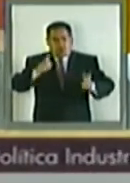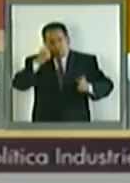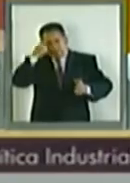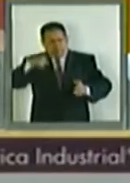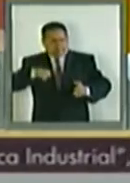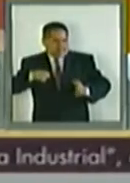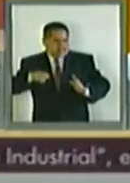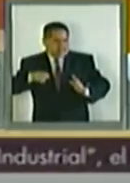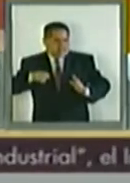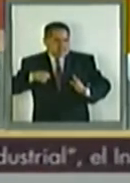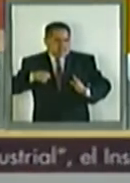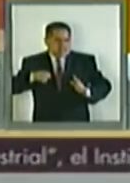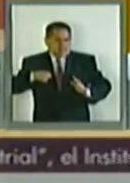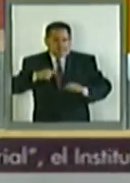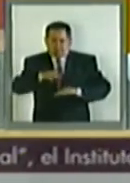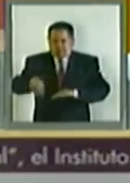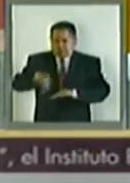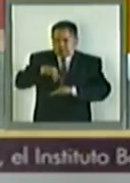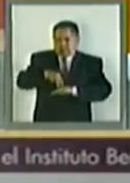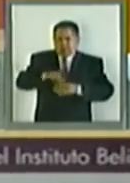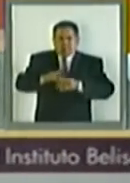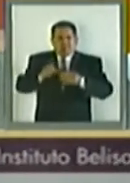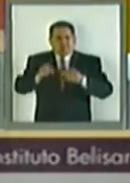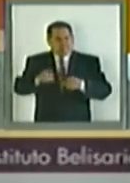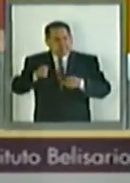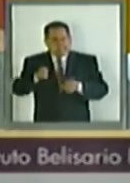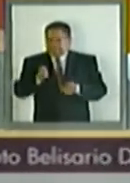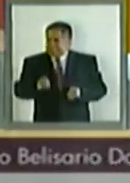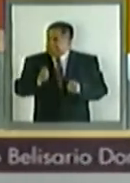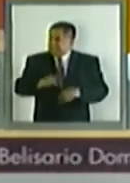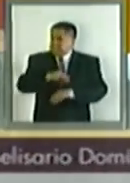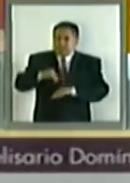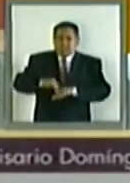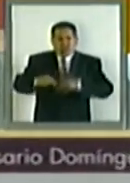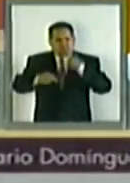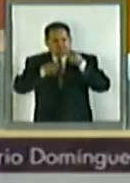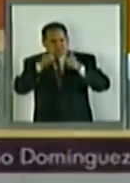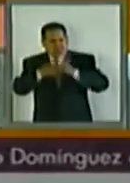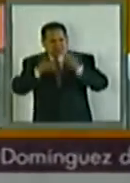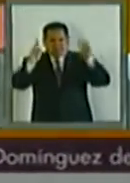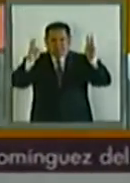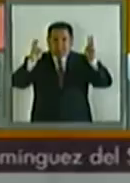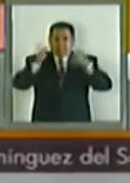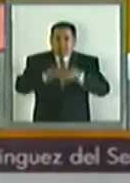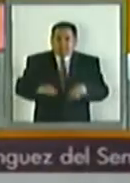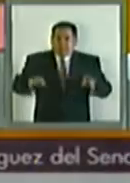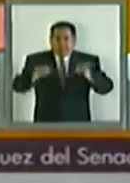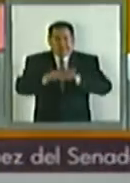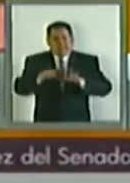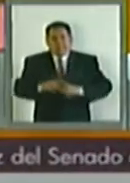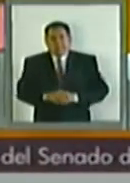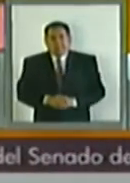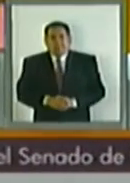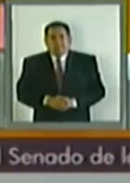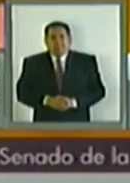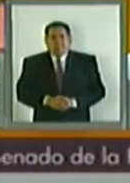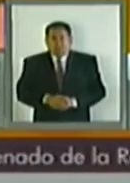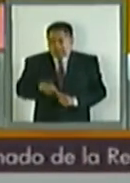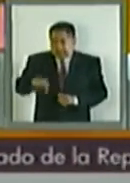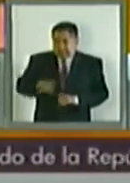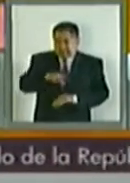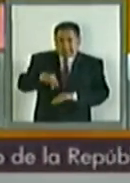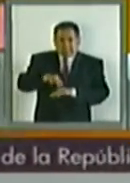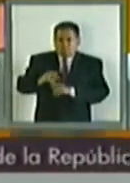mí, estar en este recinto, exactamente aquí, hablando de este tema es muy importante. Es aquí,